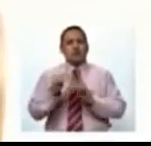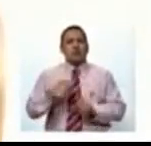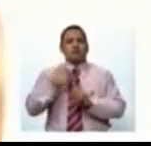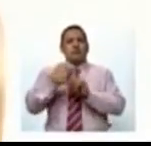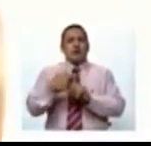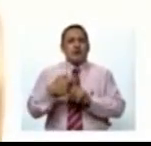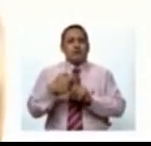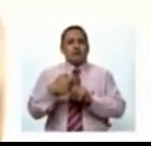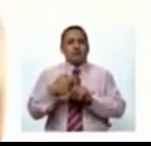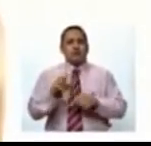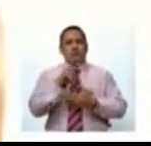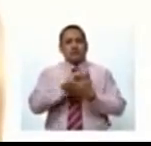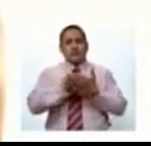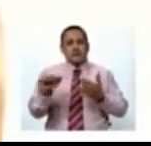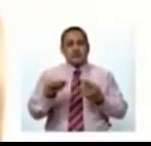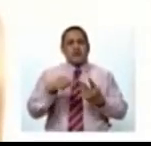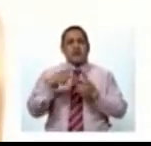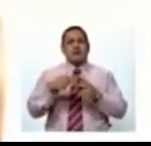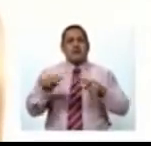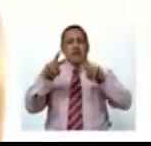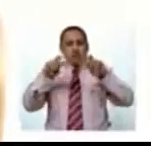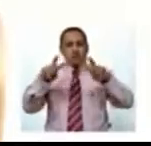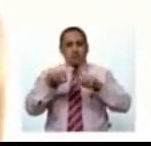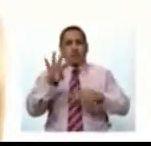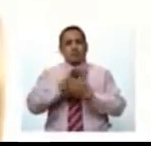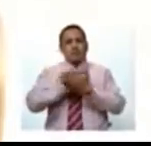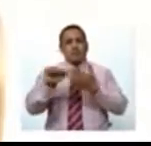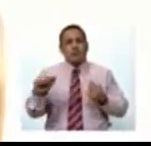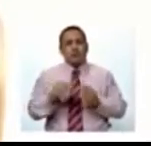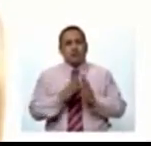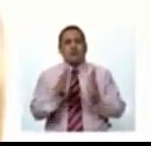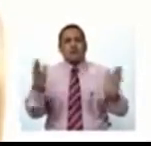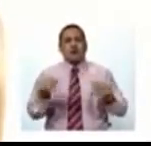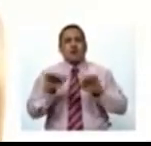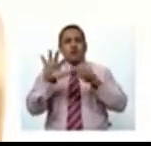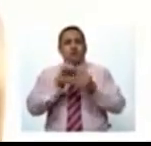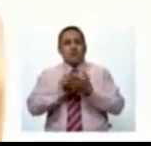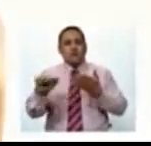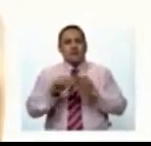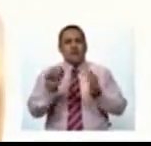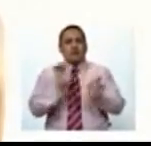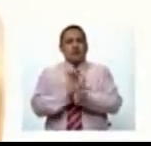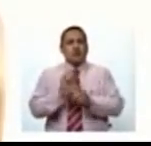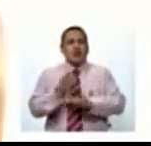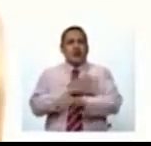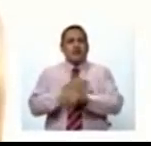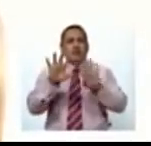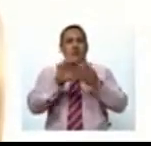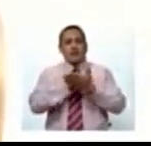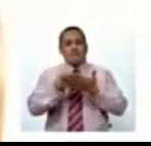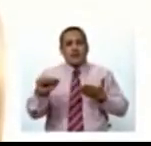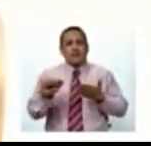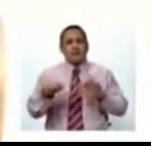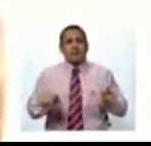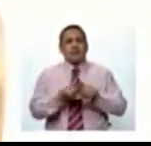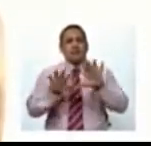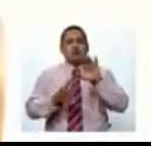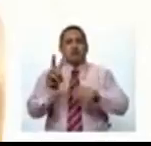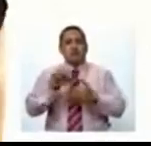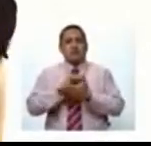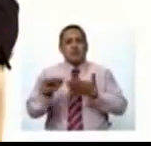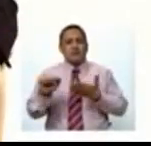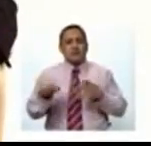sumario, 2 meses. Instrucción, 4 meses. Lo pueden ampliar a 8 meses. Si es una prisión preventiva, 9 meses, 12 meses. Pero